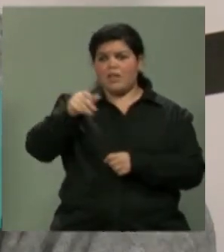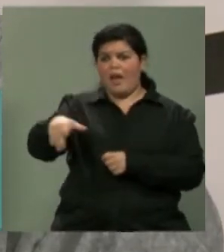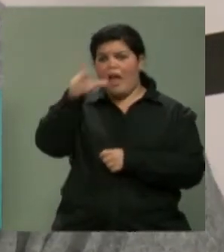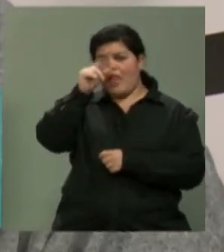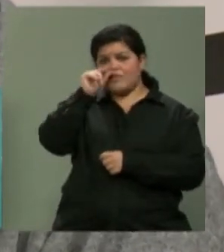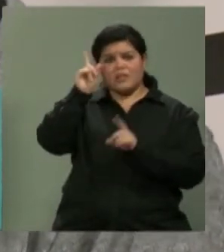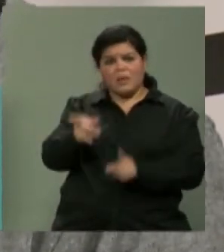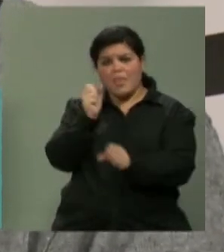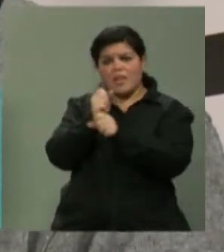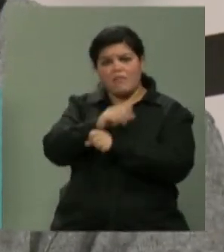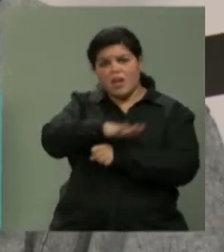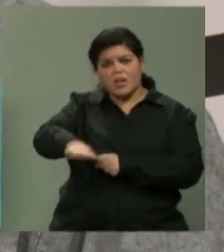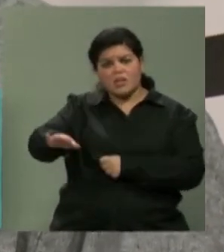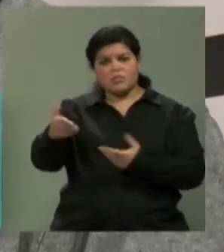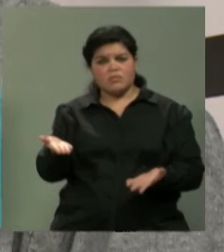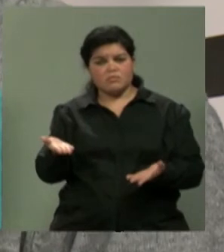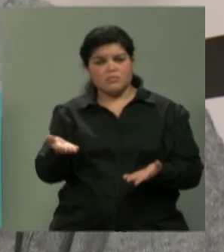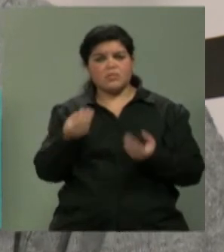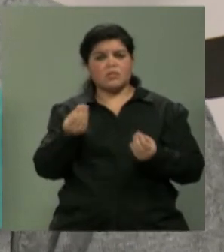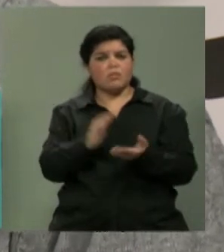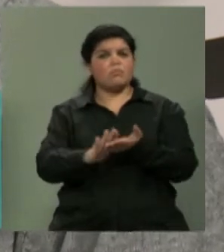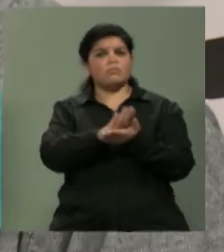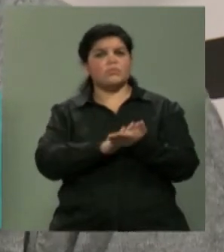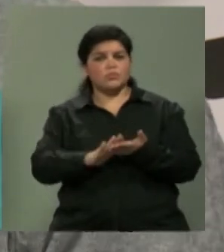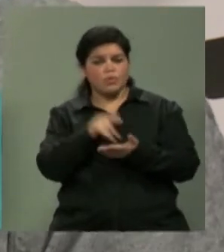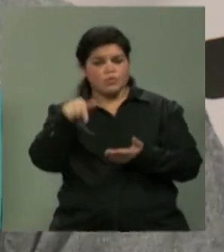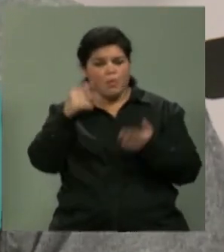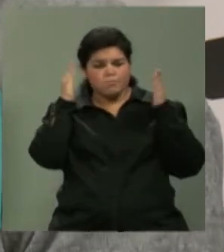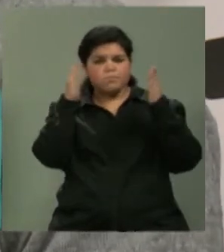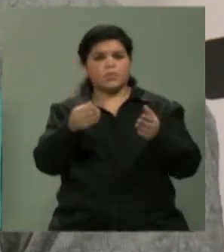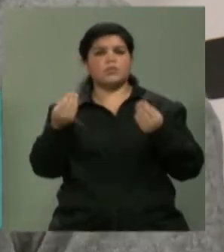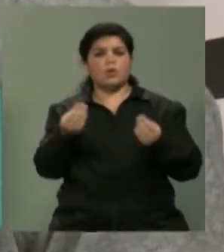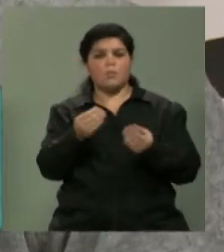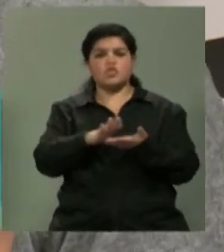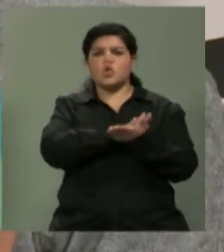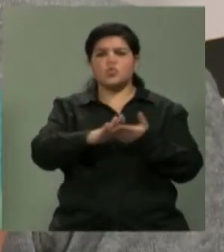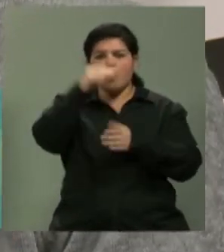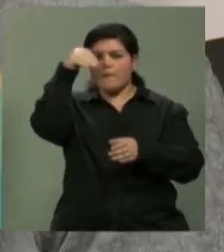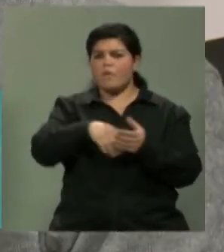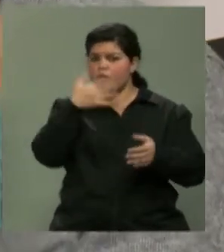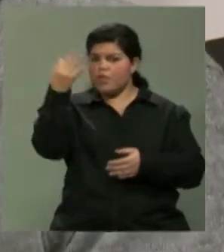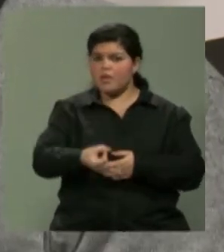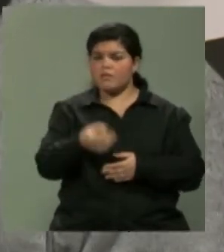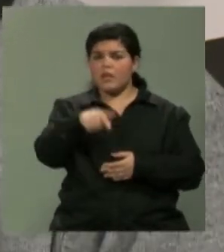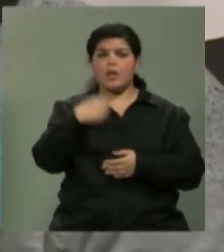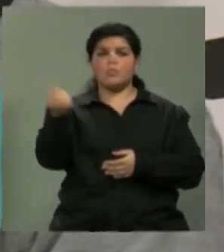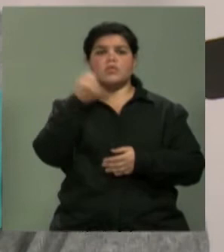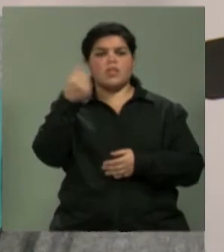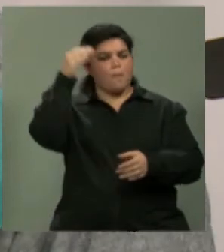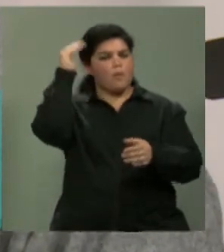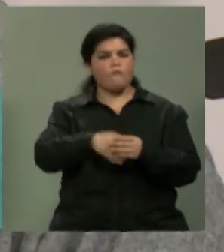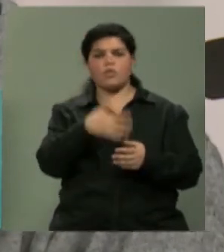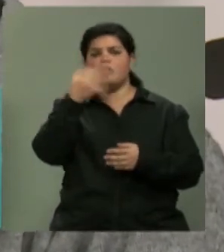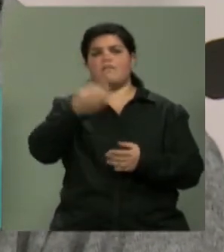digamos, pensémoslo en el sentido de que las soluciones hay que, si queremos dar soluciones profundas, hay que pensarlo en profundidad y discutirlo